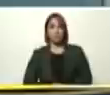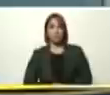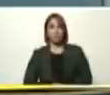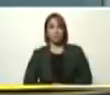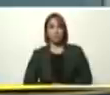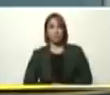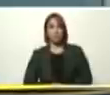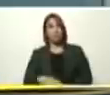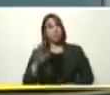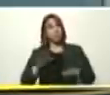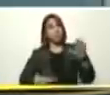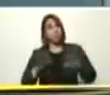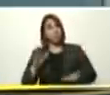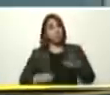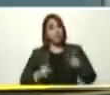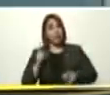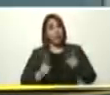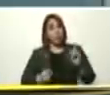si algo sabemos hacer,